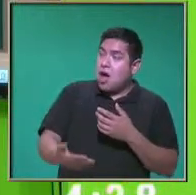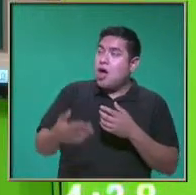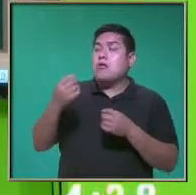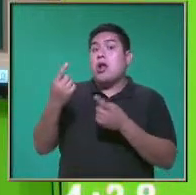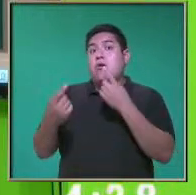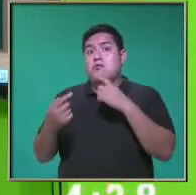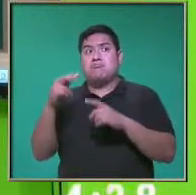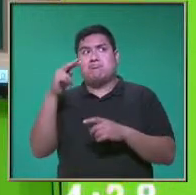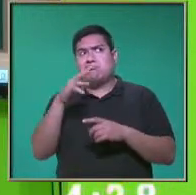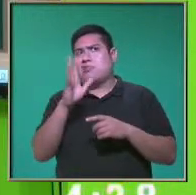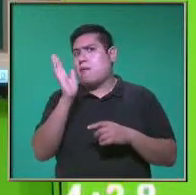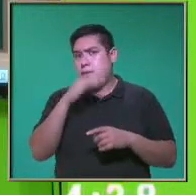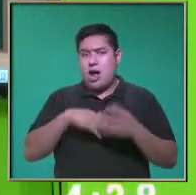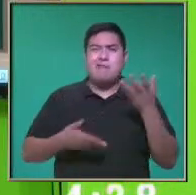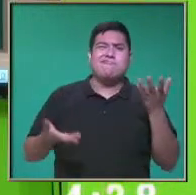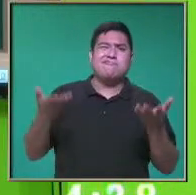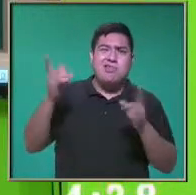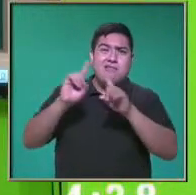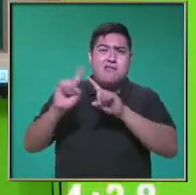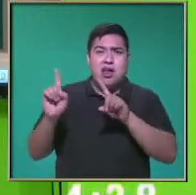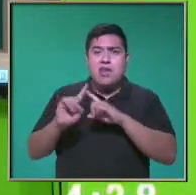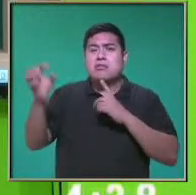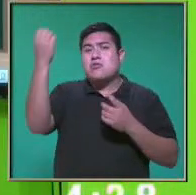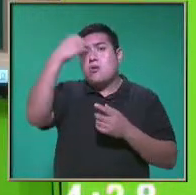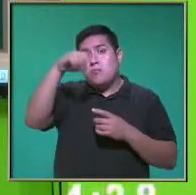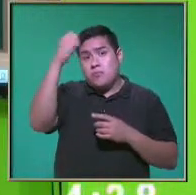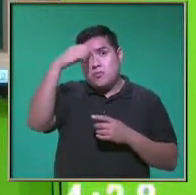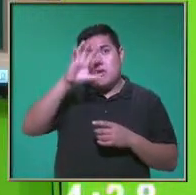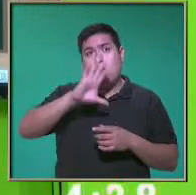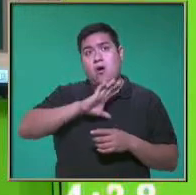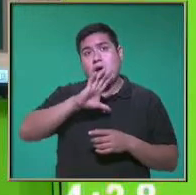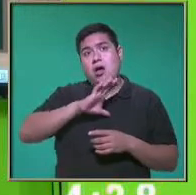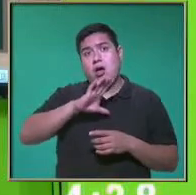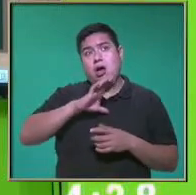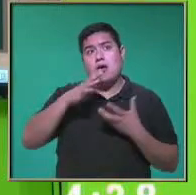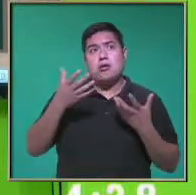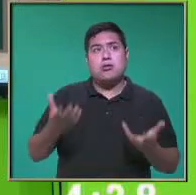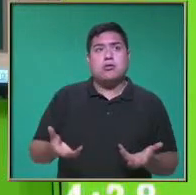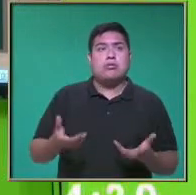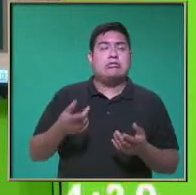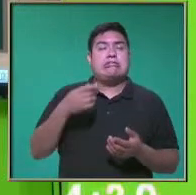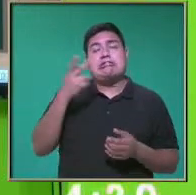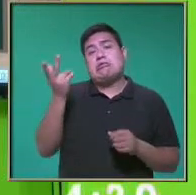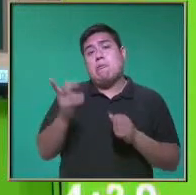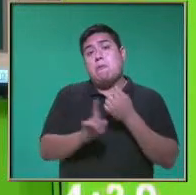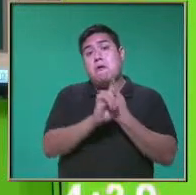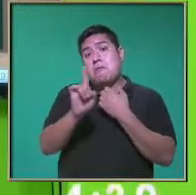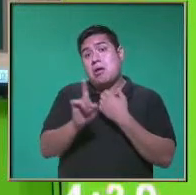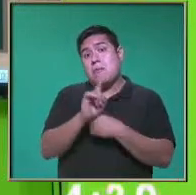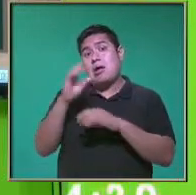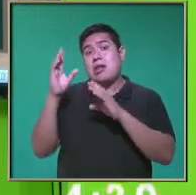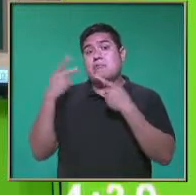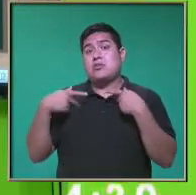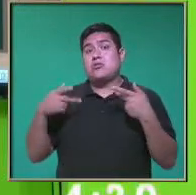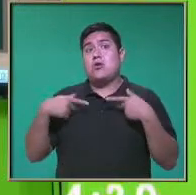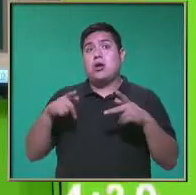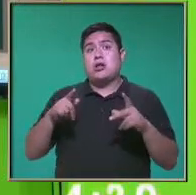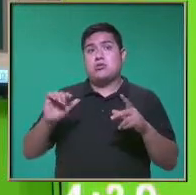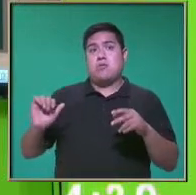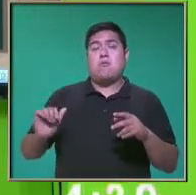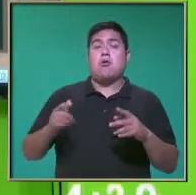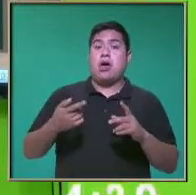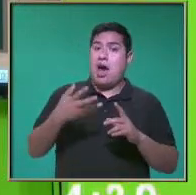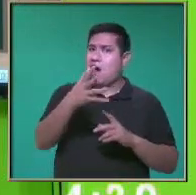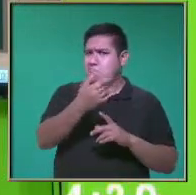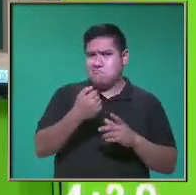es una muy buena oportunidad para otras personas. Otros, por ejemplo, ven algo negativo y hay mucha gente que sabe sacar situaciones